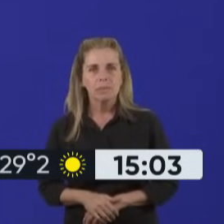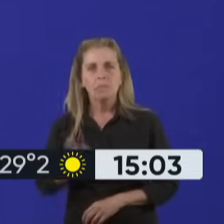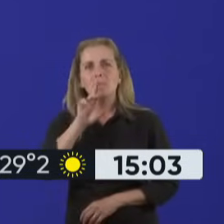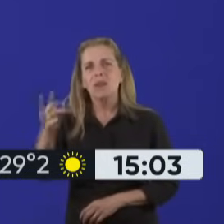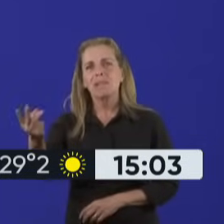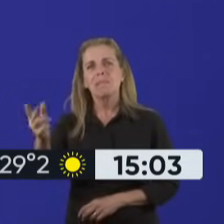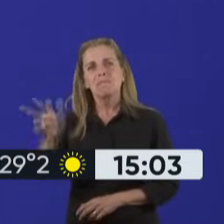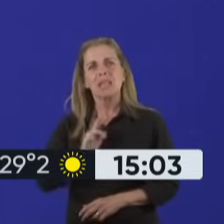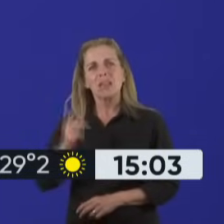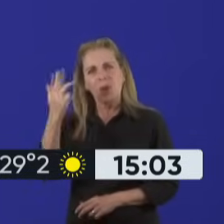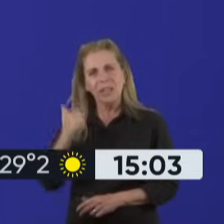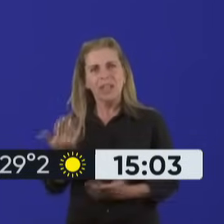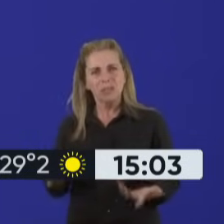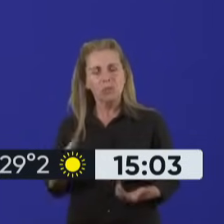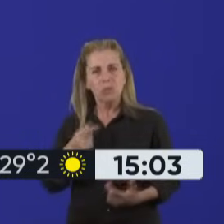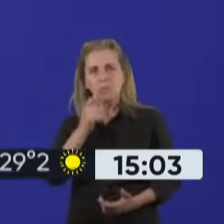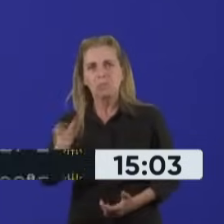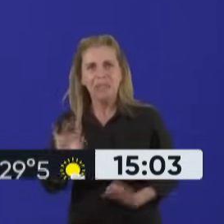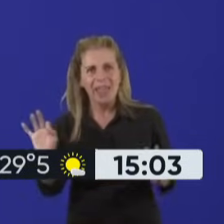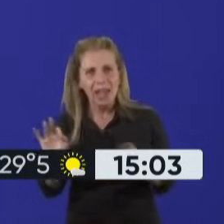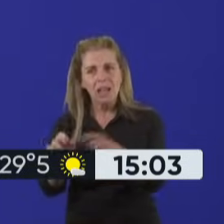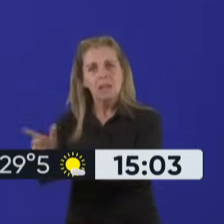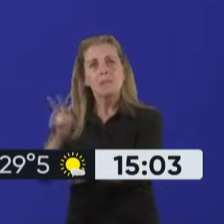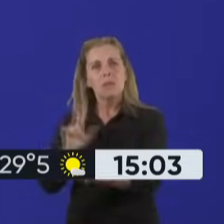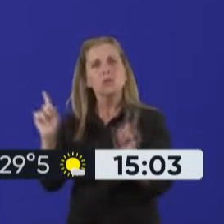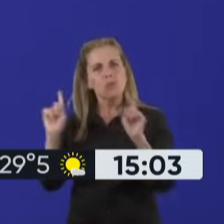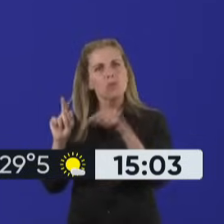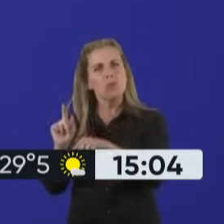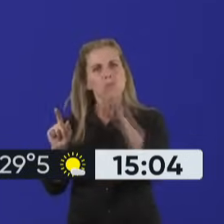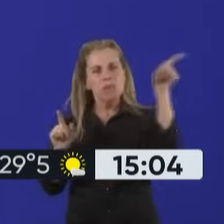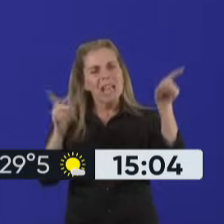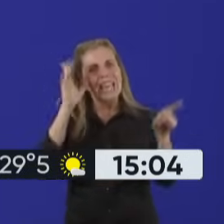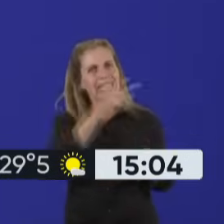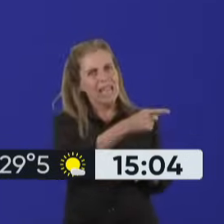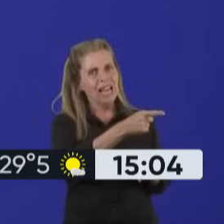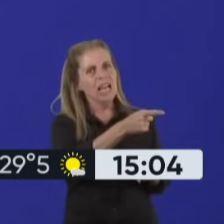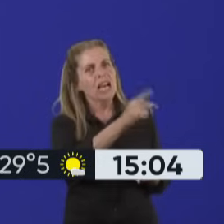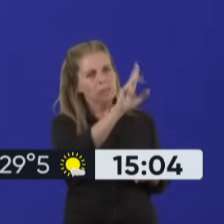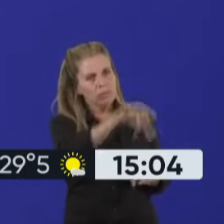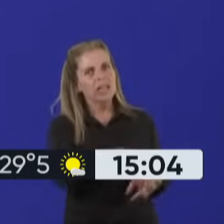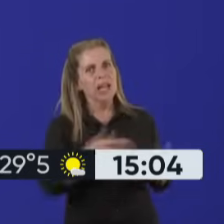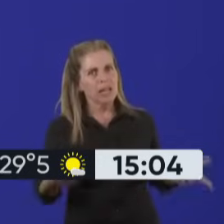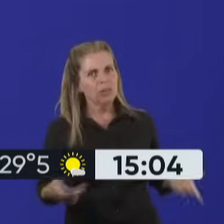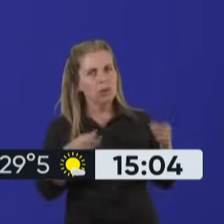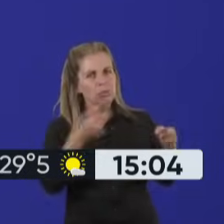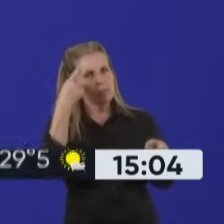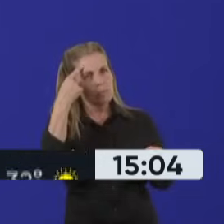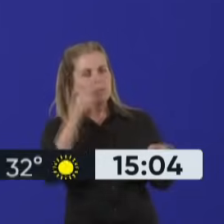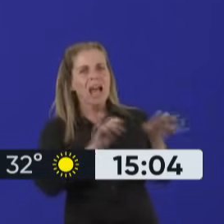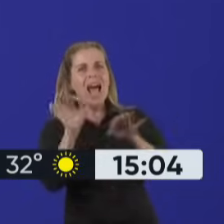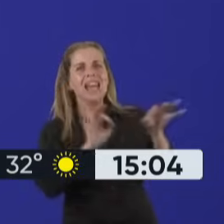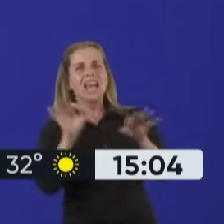si todavía no contesté, dije yo. Me dice, no, usted lo que me dijo en Italia tenía razón. Había puesto a sus econometristas a